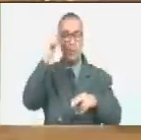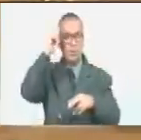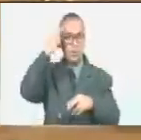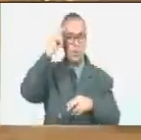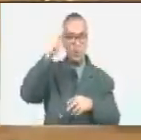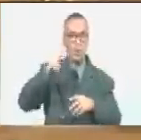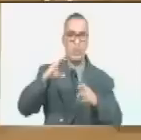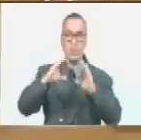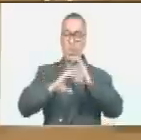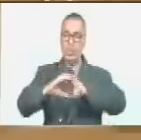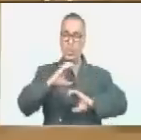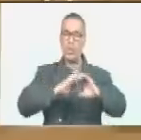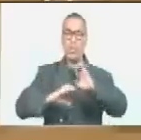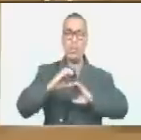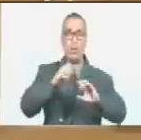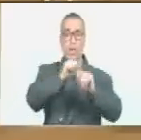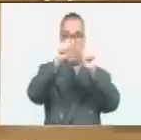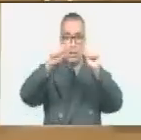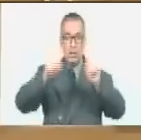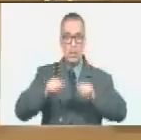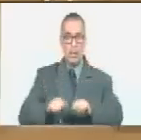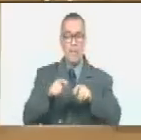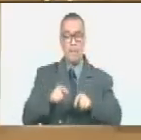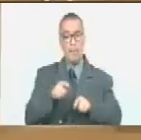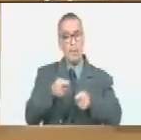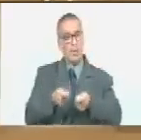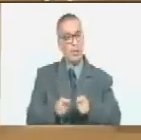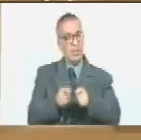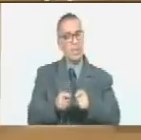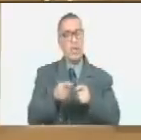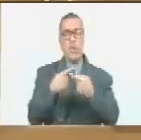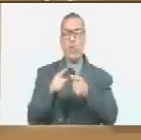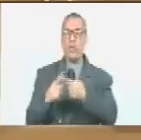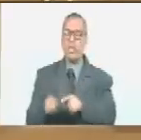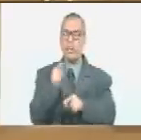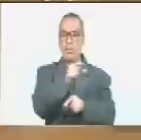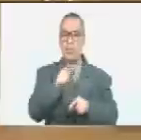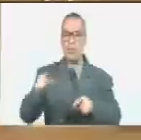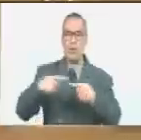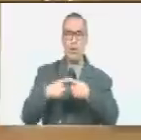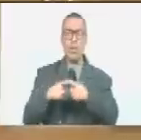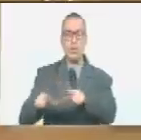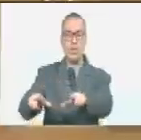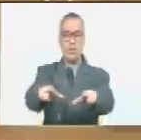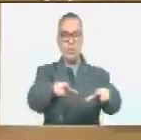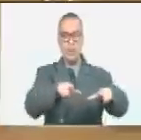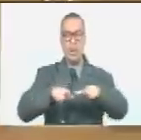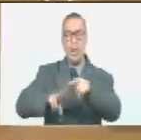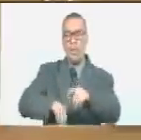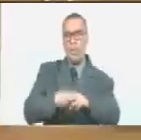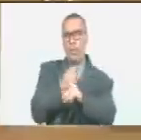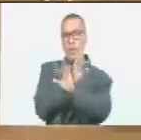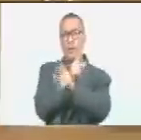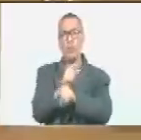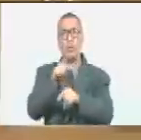razonamiento científico y arte, permitiendo que cualquier persona, en cualquier lugar, pueda jugar, ya que trasciende